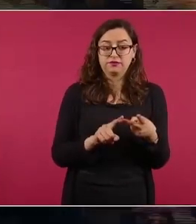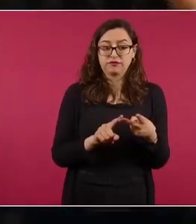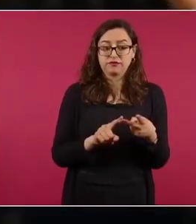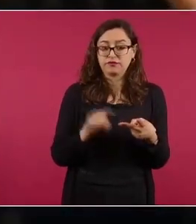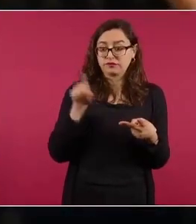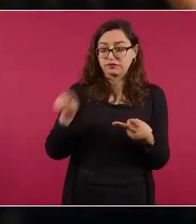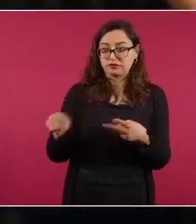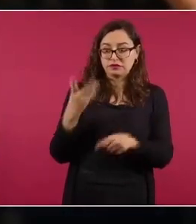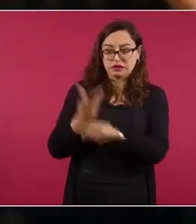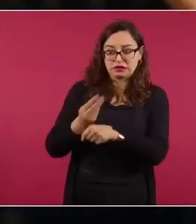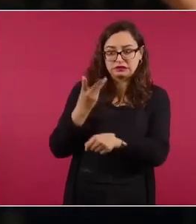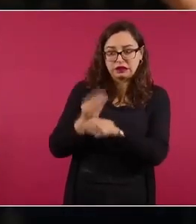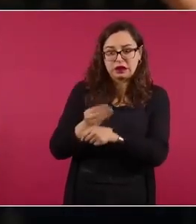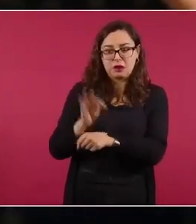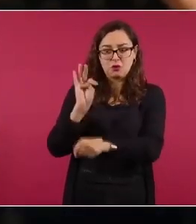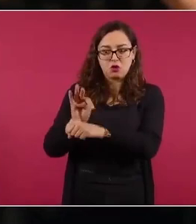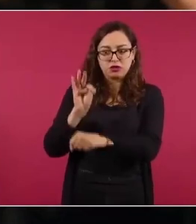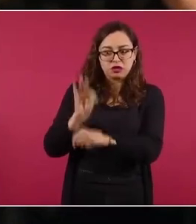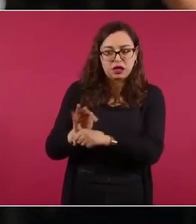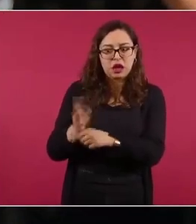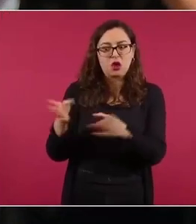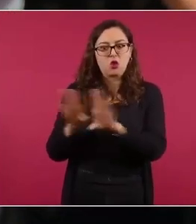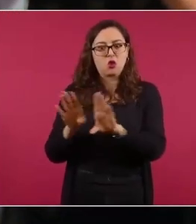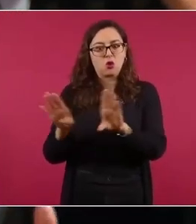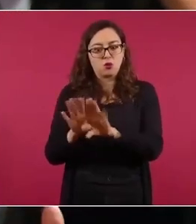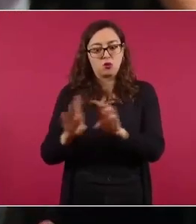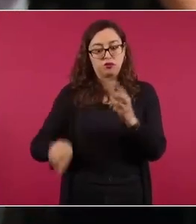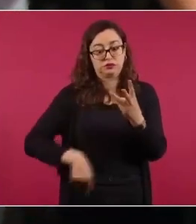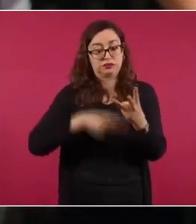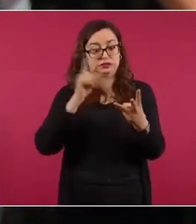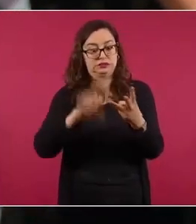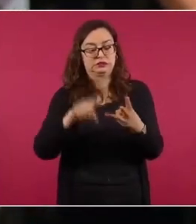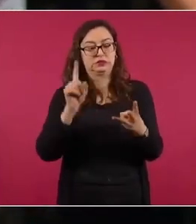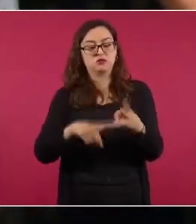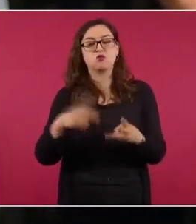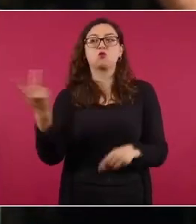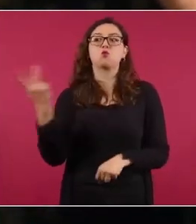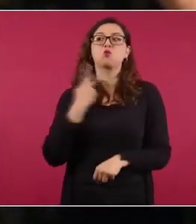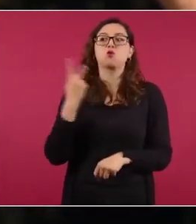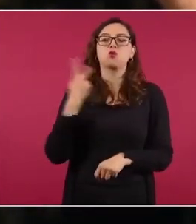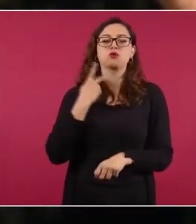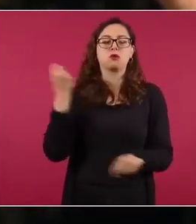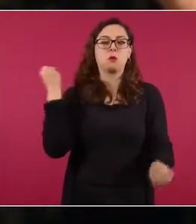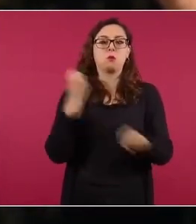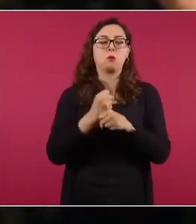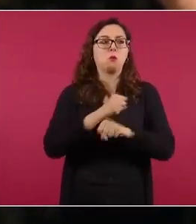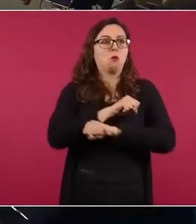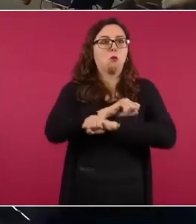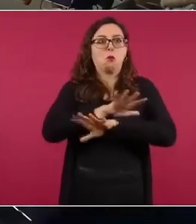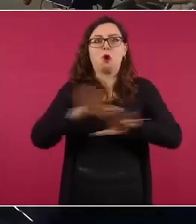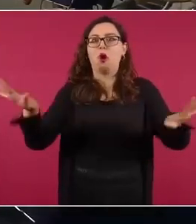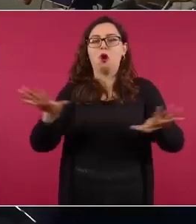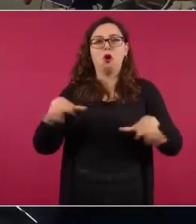Y la tercera, ¿cuál es el impacto político que va a tener esto? Porque, bueno, sacude a la opinión pública. Nada, porque